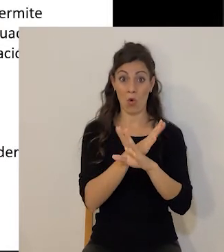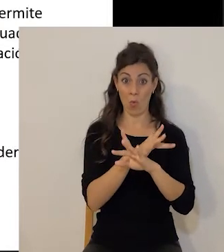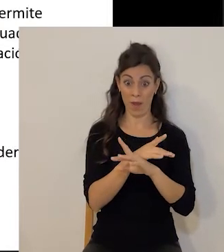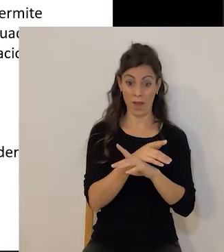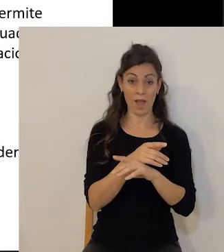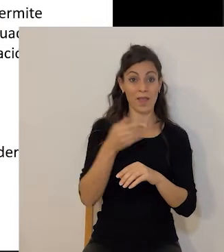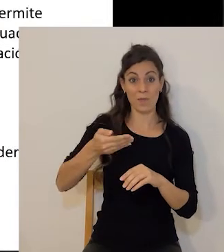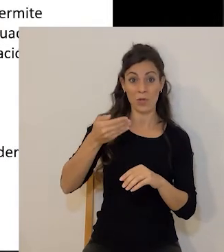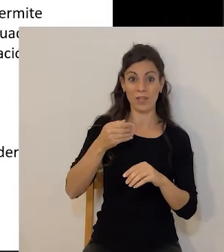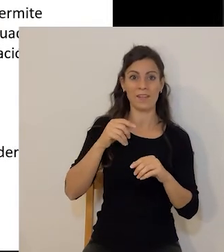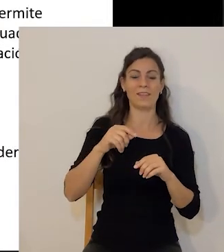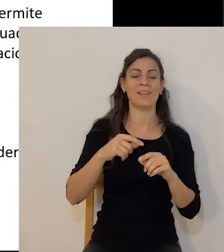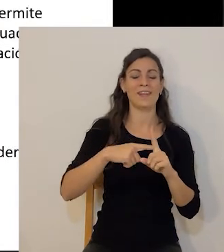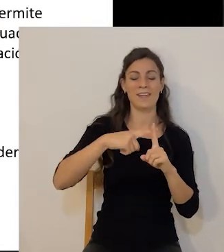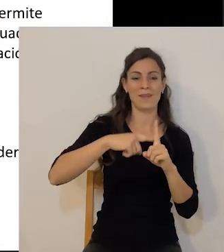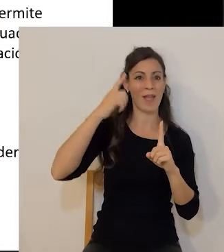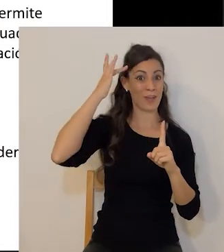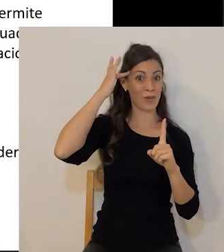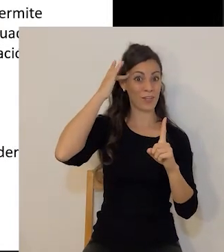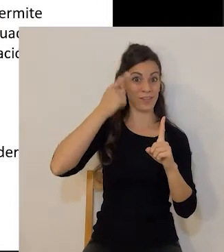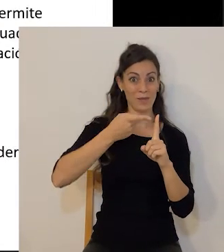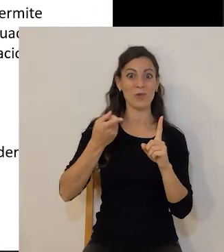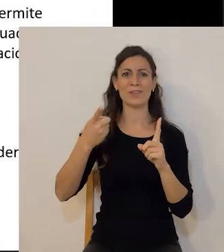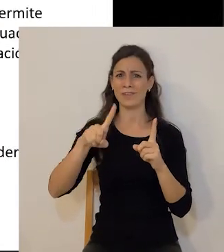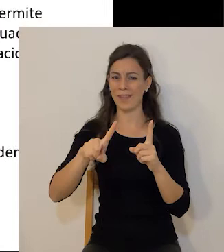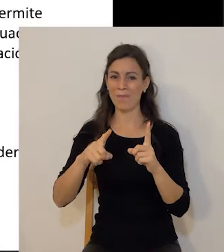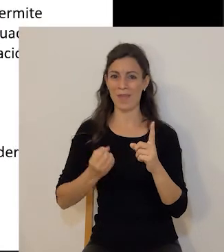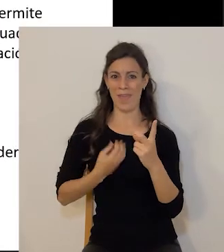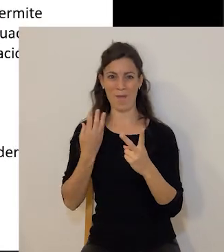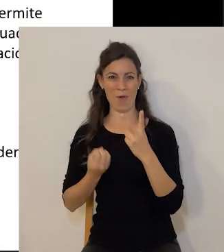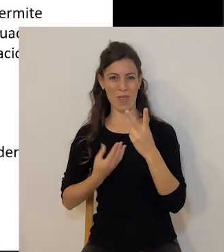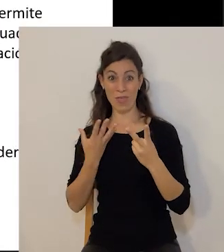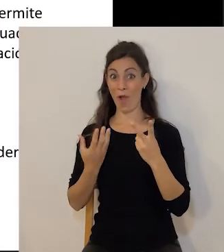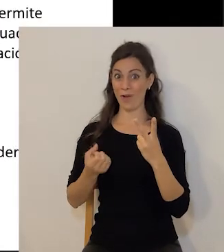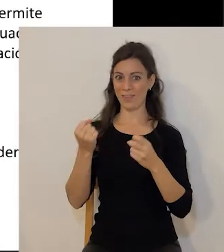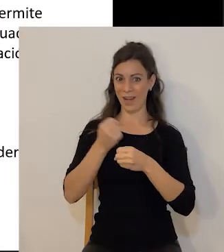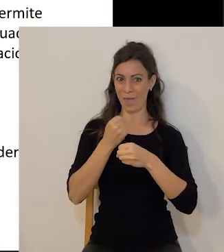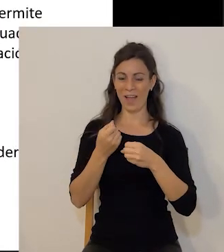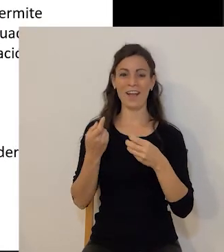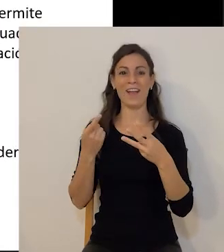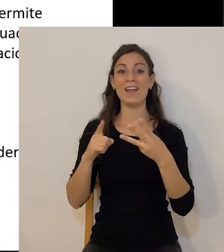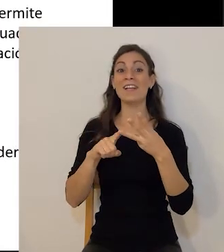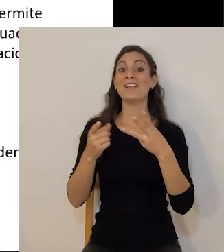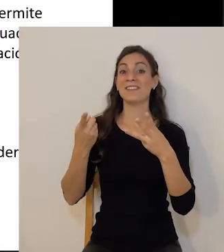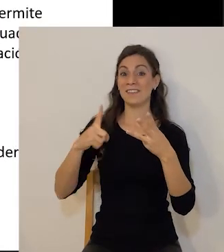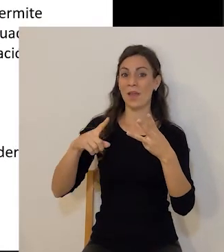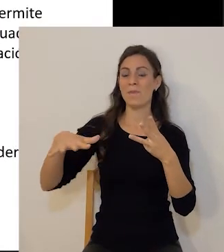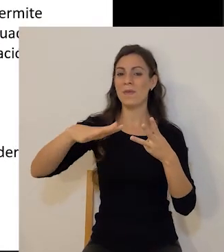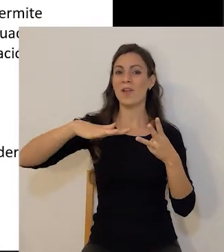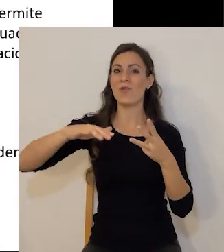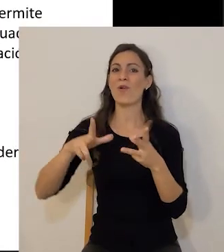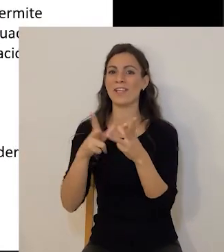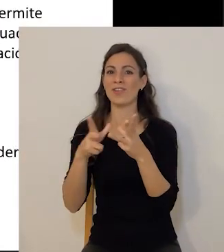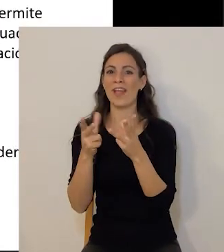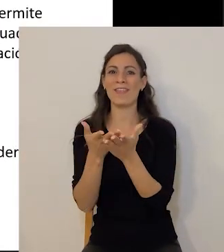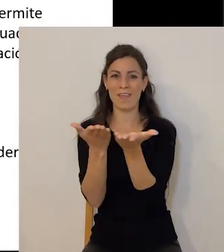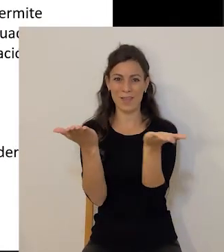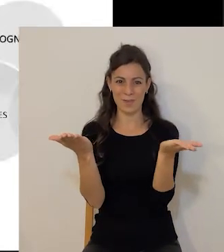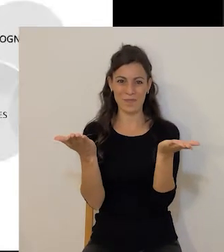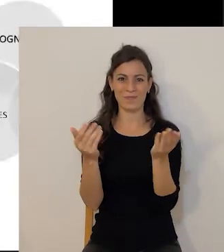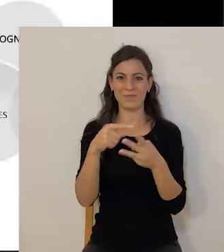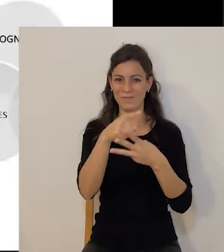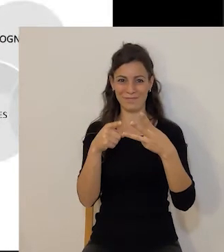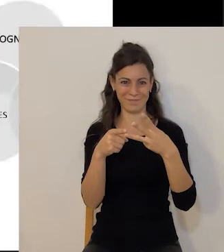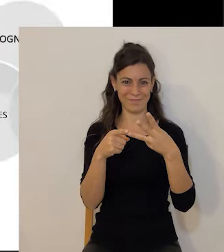lado estimula a nivel cognitivo, por otro lado se trabajan mucho emociones y por otro lado es en un espacio, en un entorno de socialización, ¿no? Eso